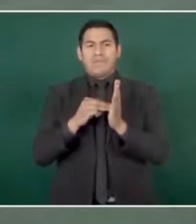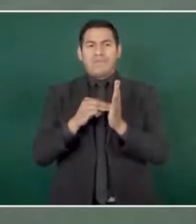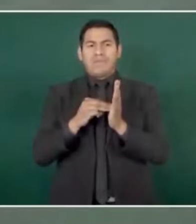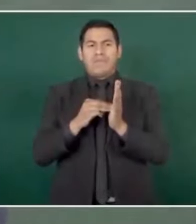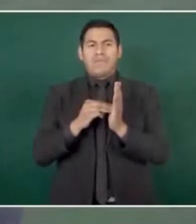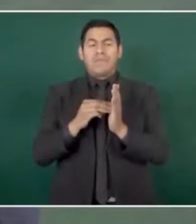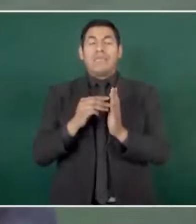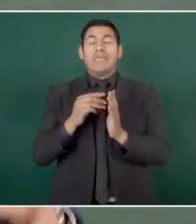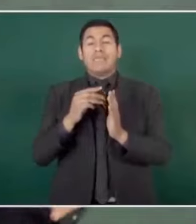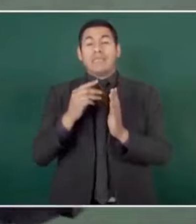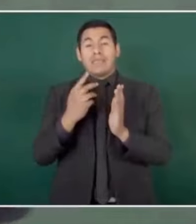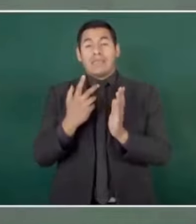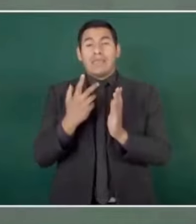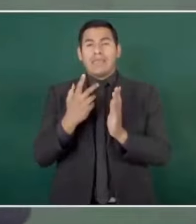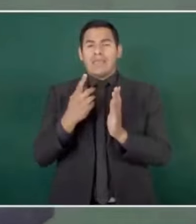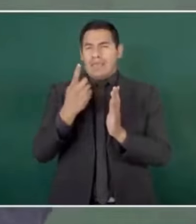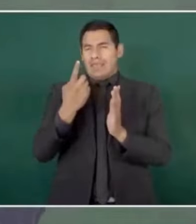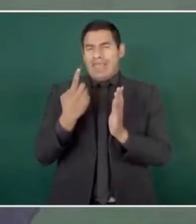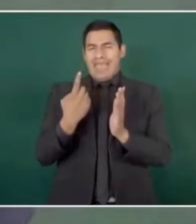lo único que se quitó,